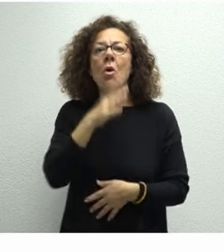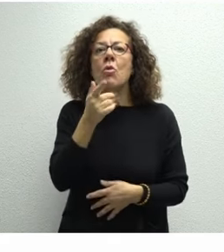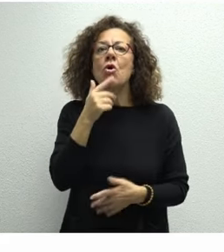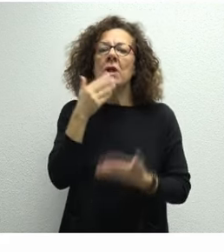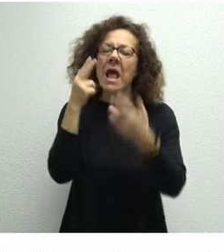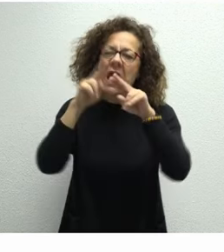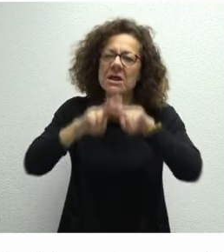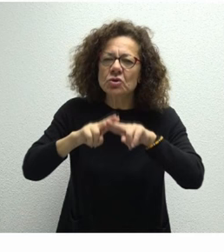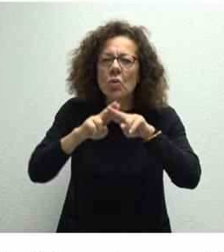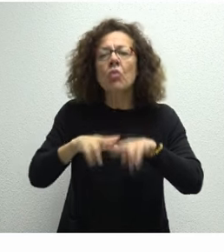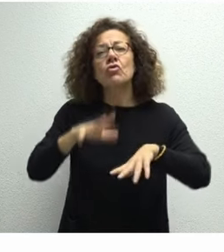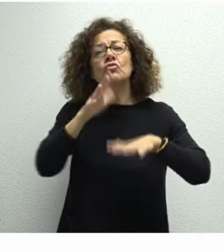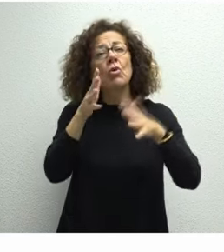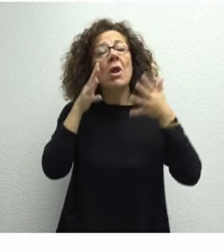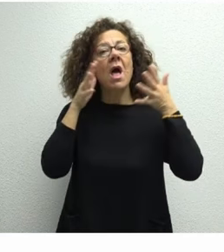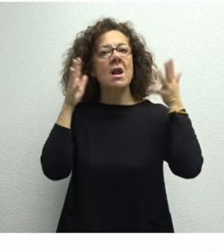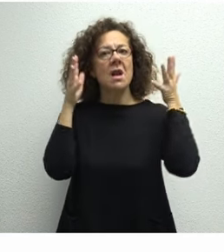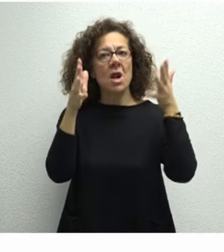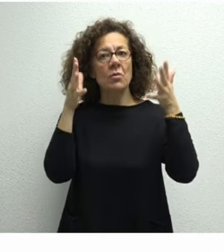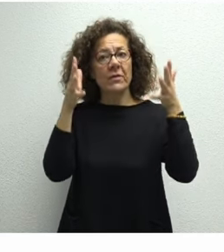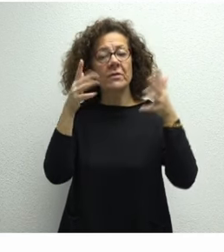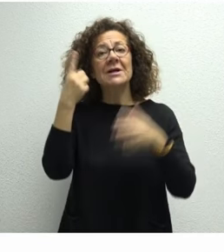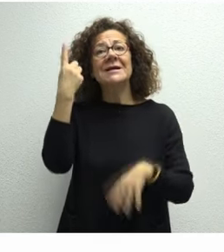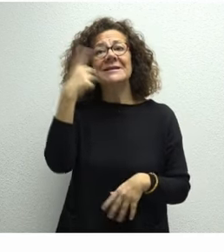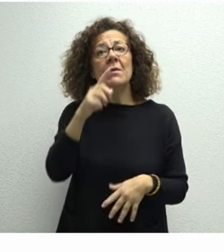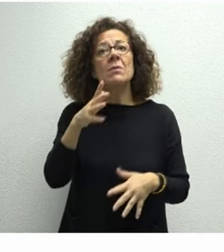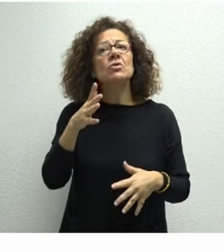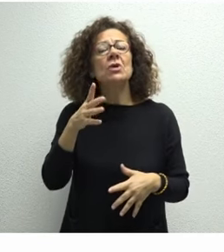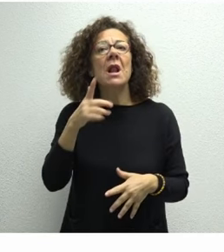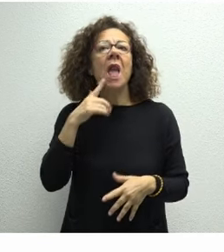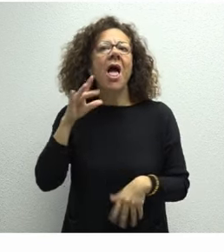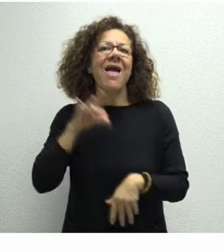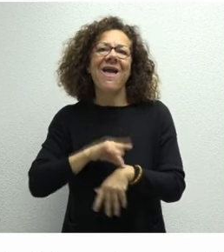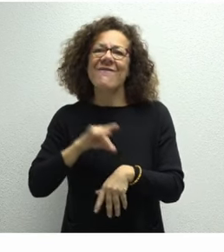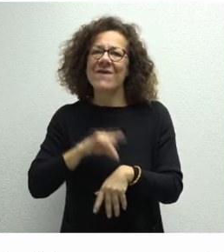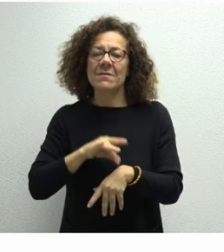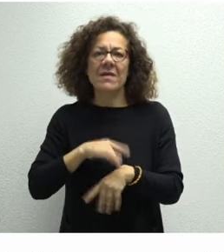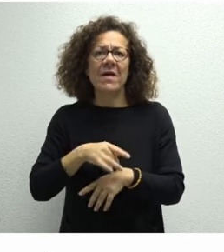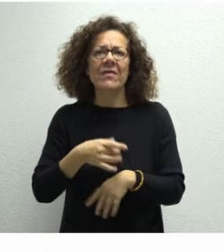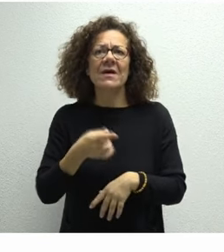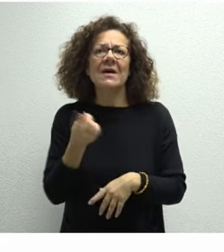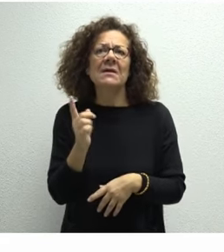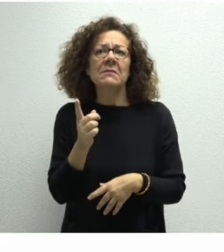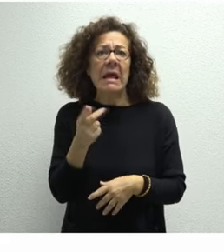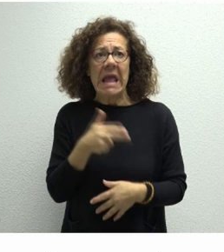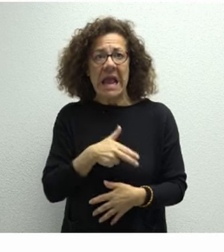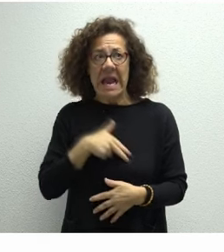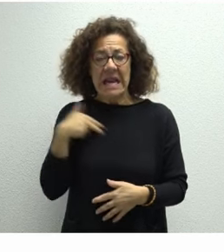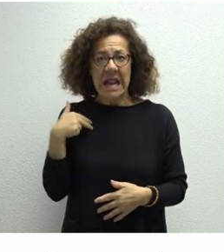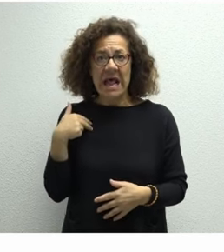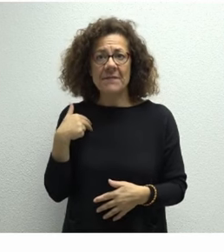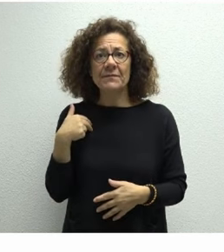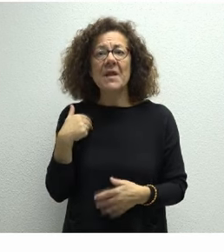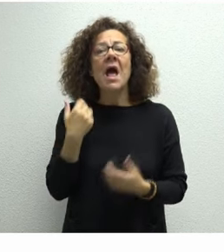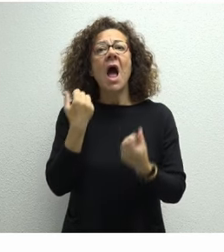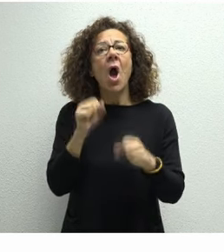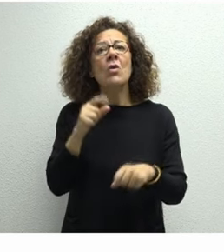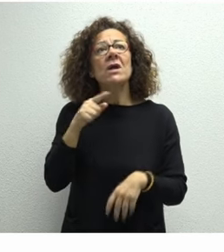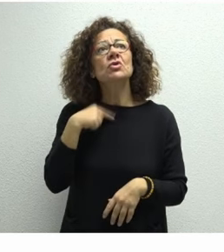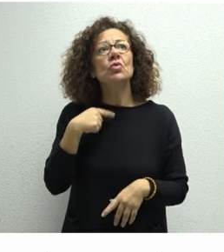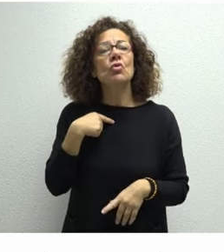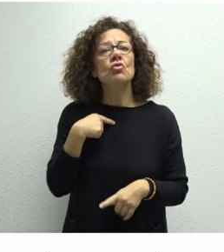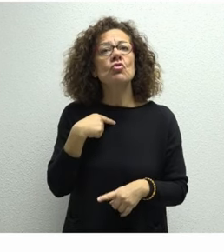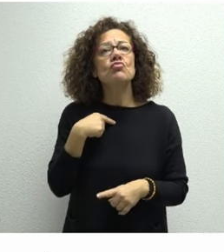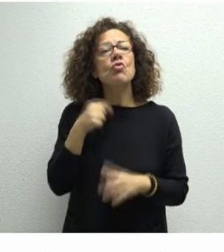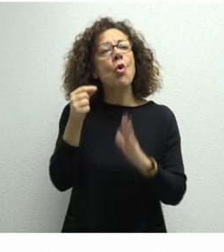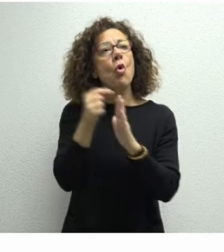aciones no que la enfermedad es mucho más presente la enfermedad en general a pesar de ser